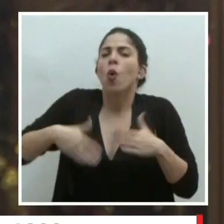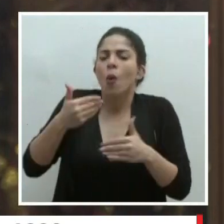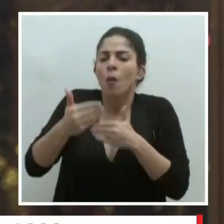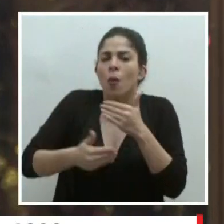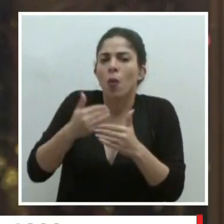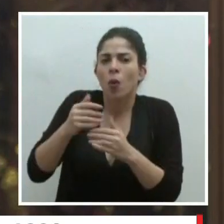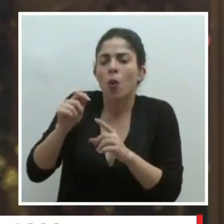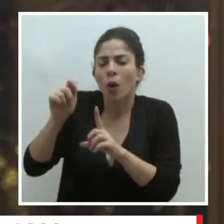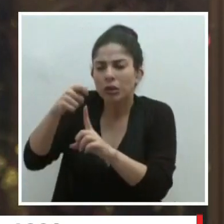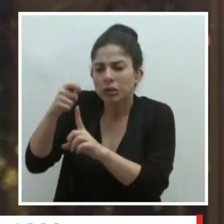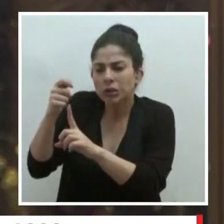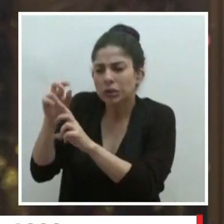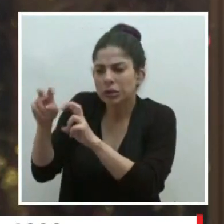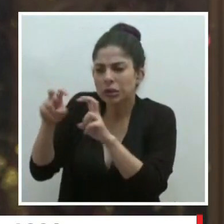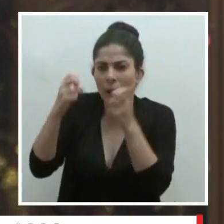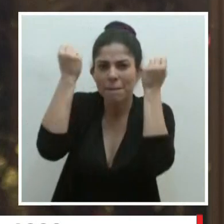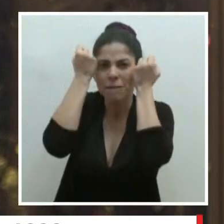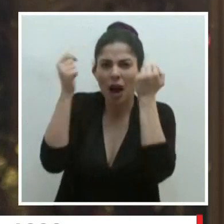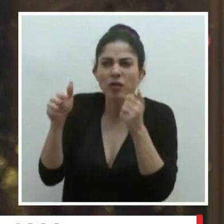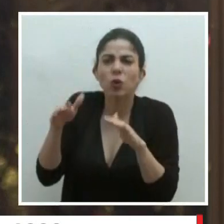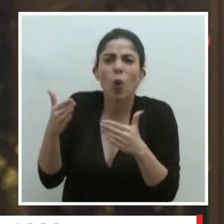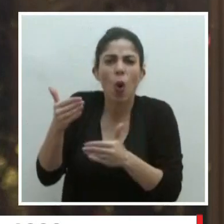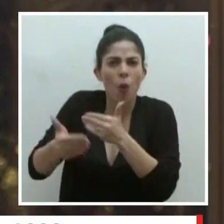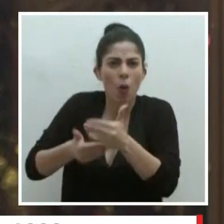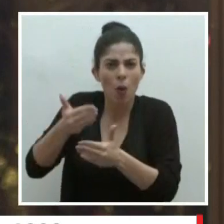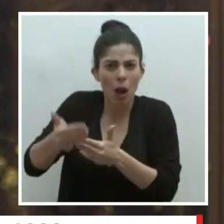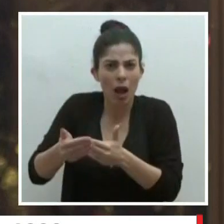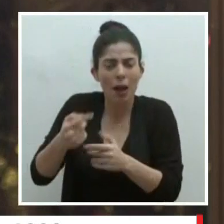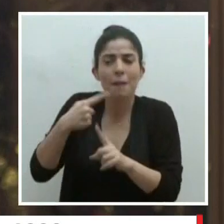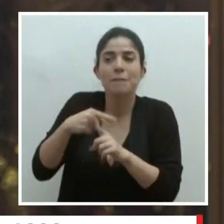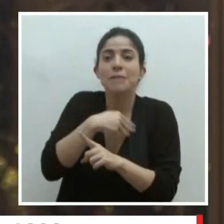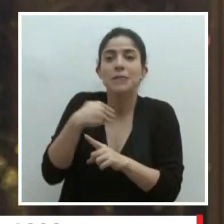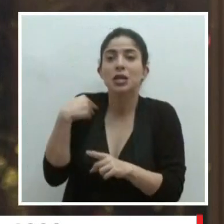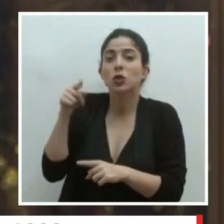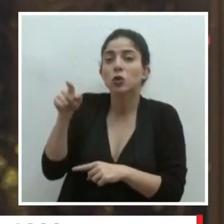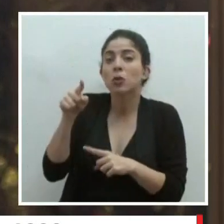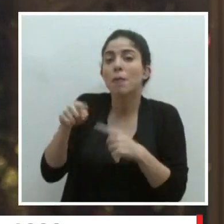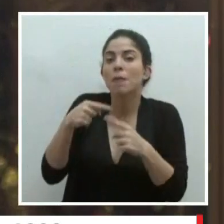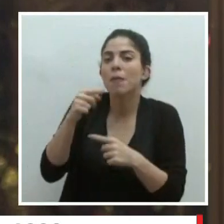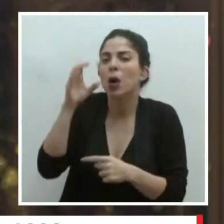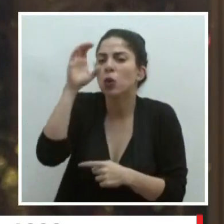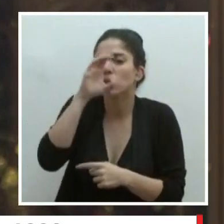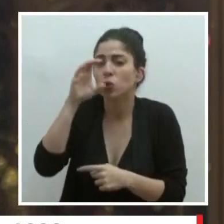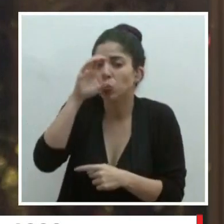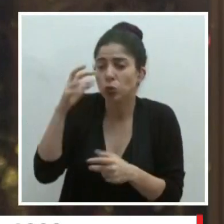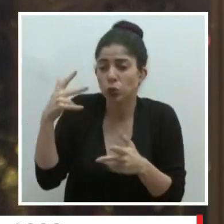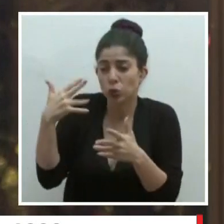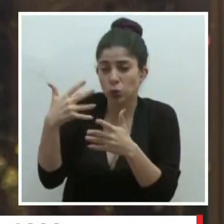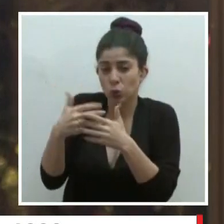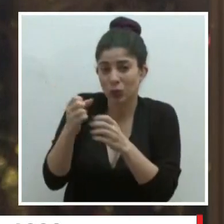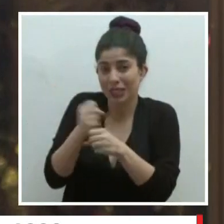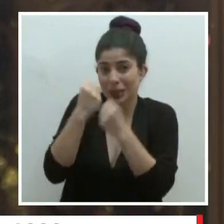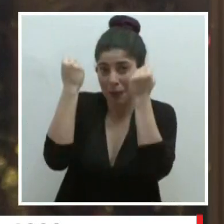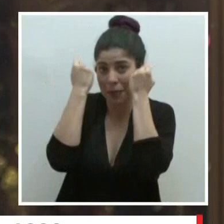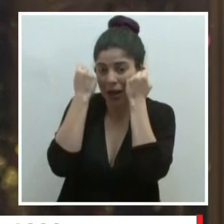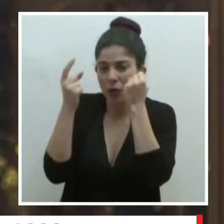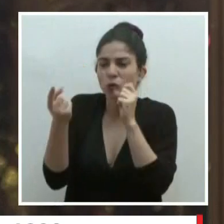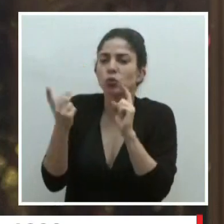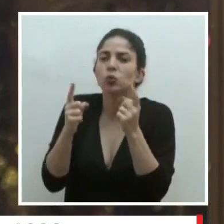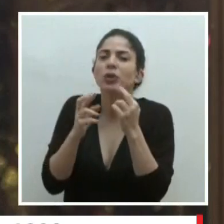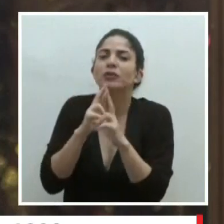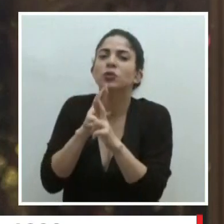muestra en Pavas? ¿Y qué resultados, ministro, van a buscar ustedes de toda esta práctica que se está realizando en Pavas?